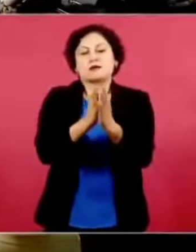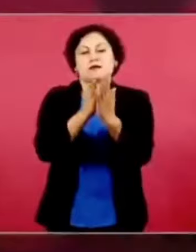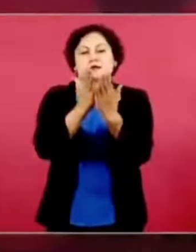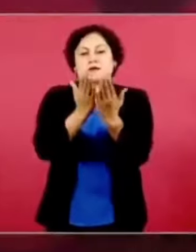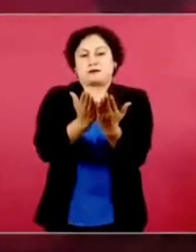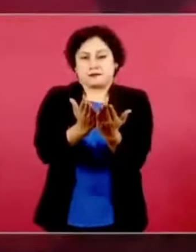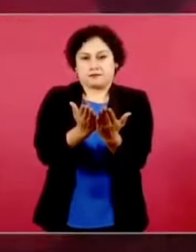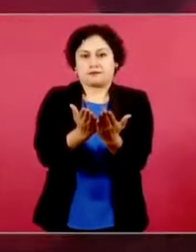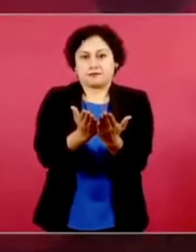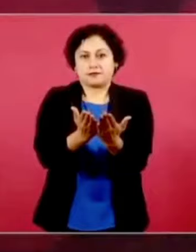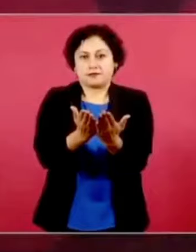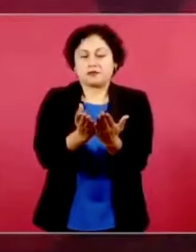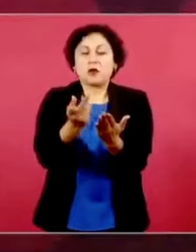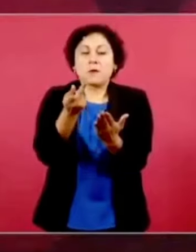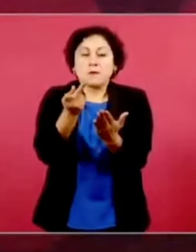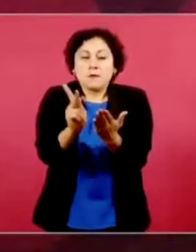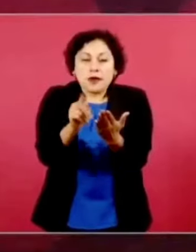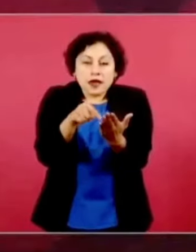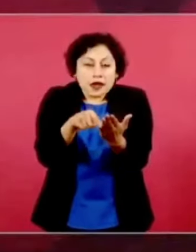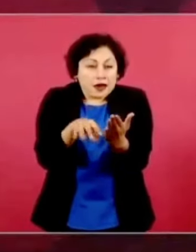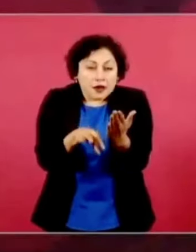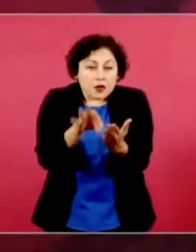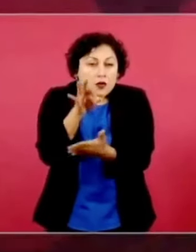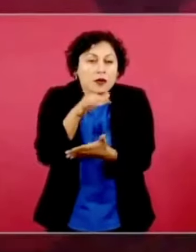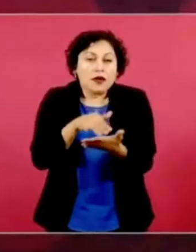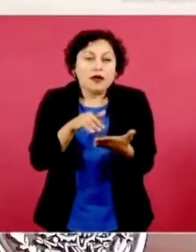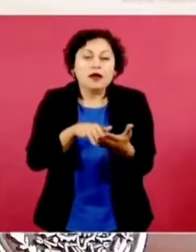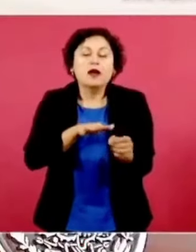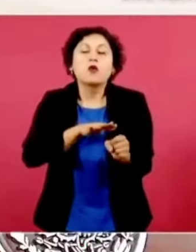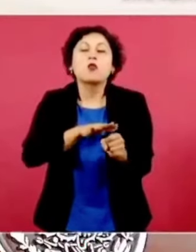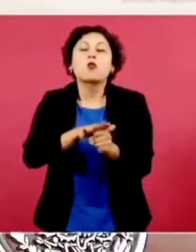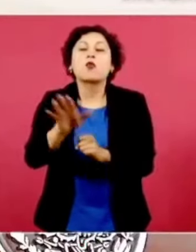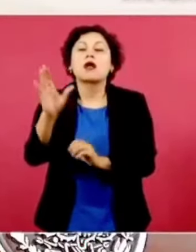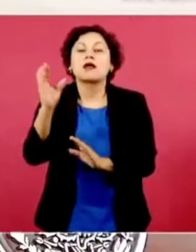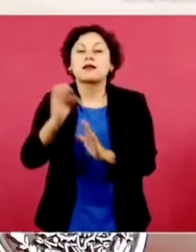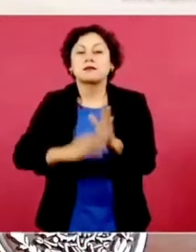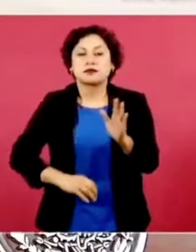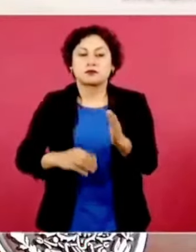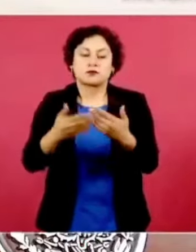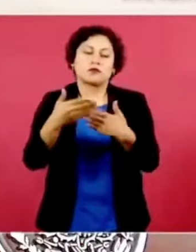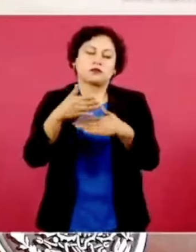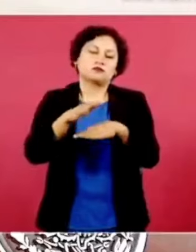pero históricos. Vamos a hablar de Hidalgo.